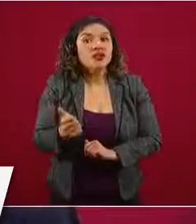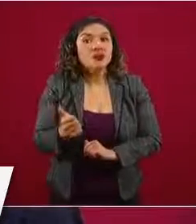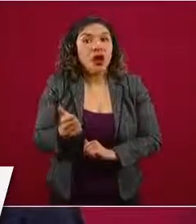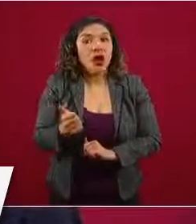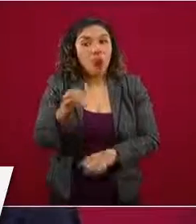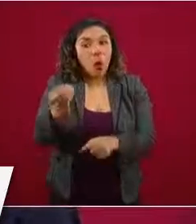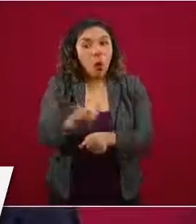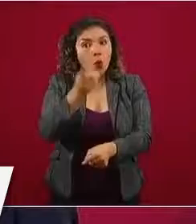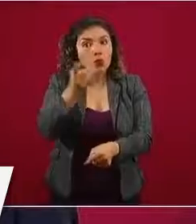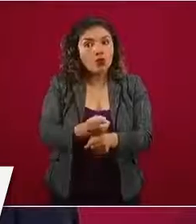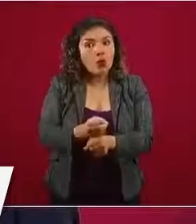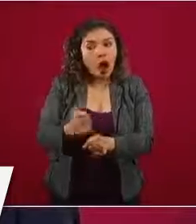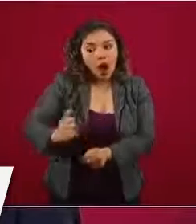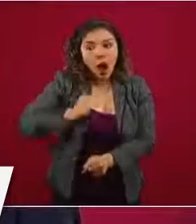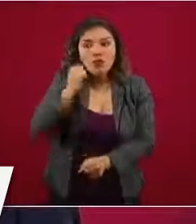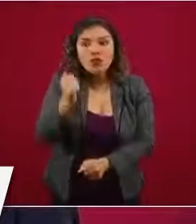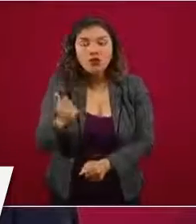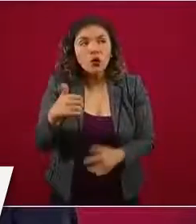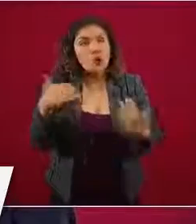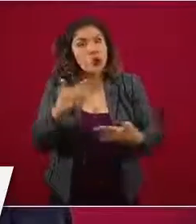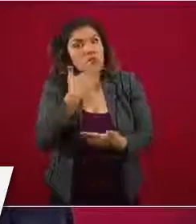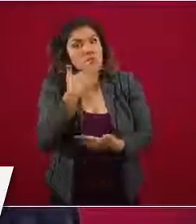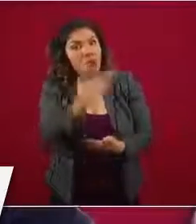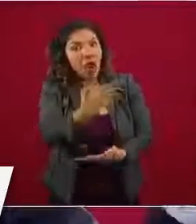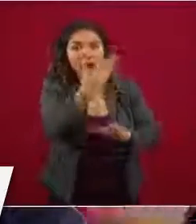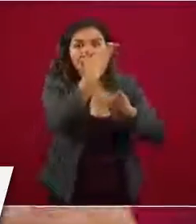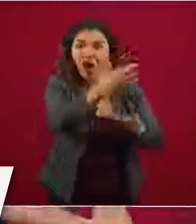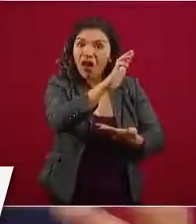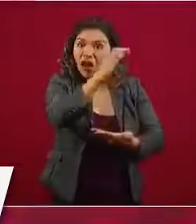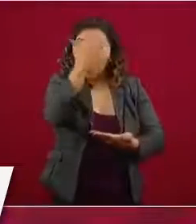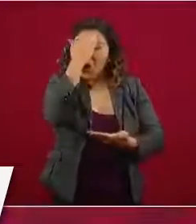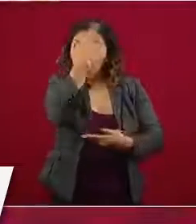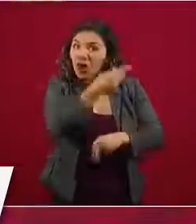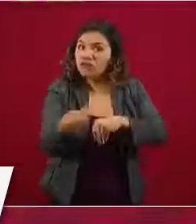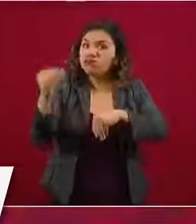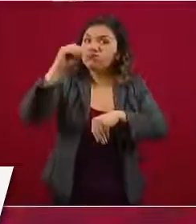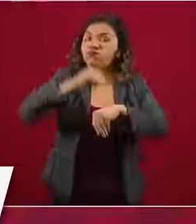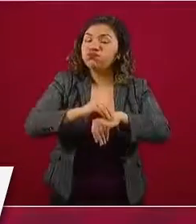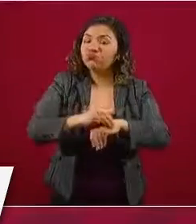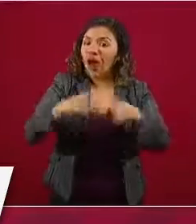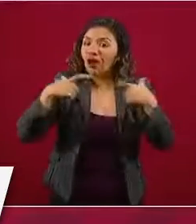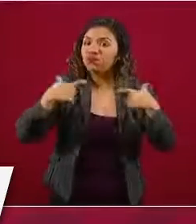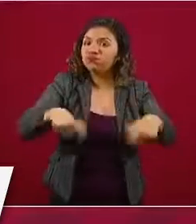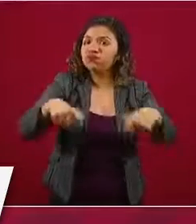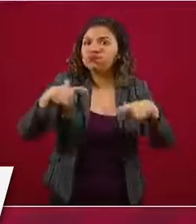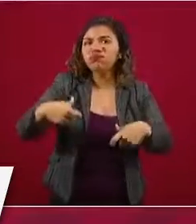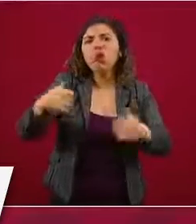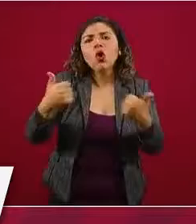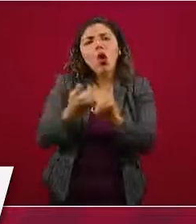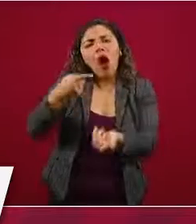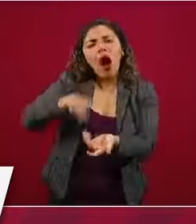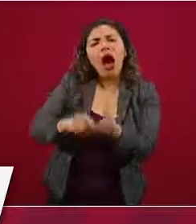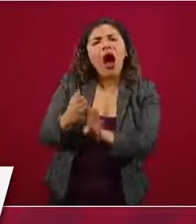la oportunidad para hacerse grandes con la riqueza mal habida.